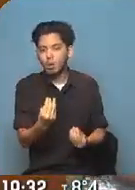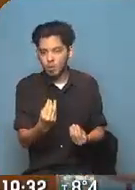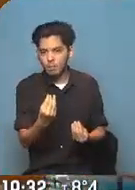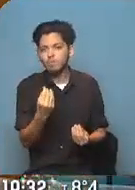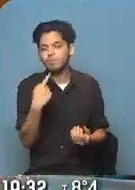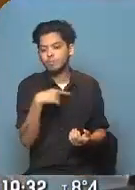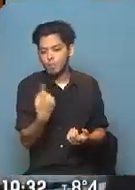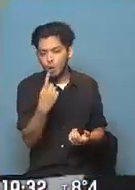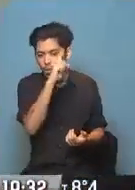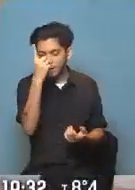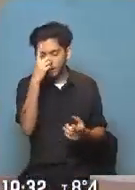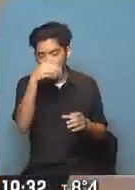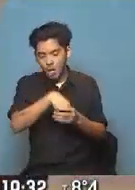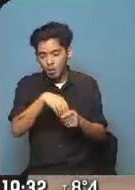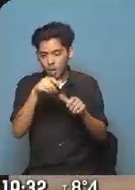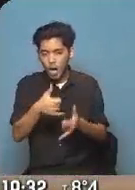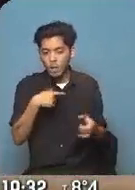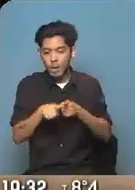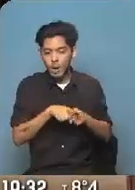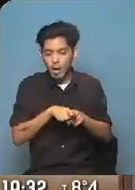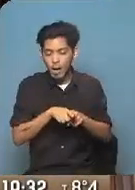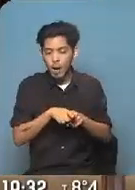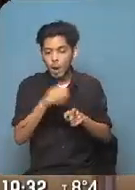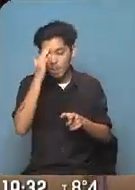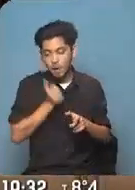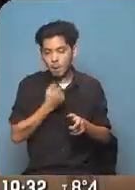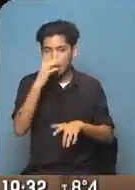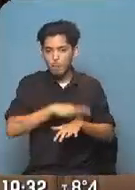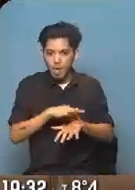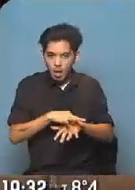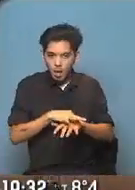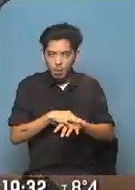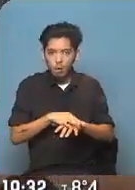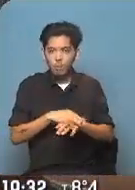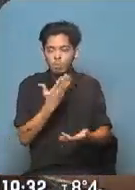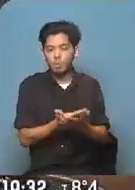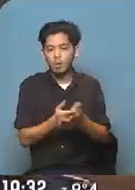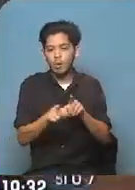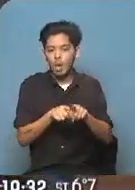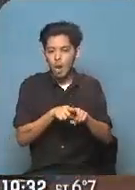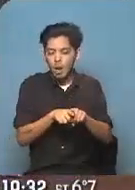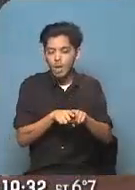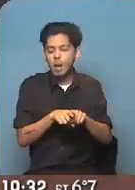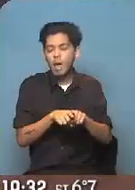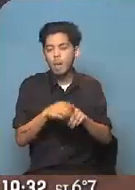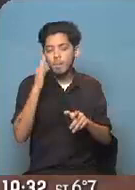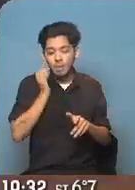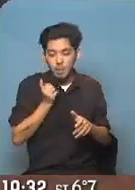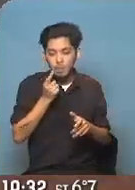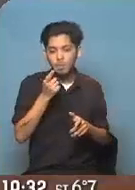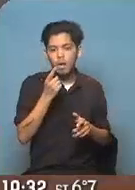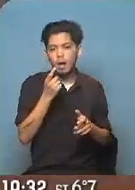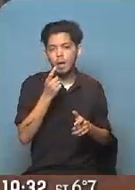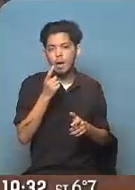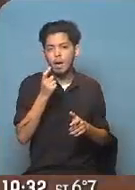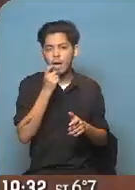con una ley que planteaba una carrera militar para un médico pero planteaba una carrera militar para el talabartero o para el herrero hay que poner